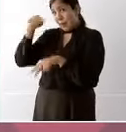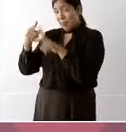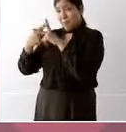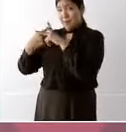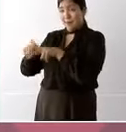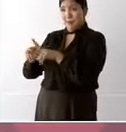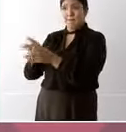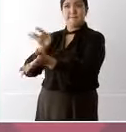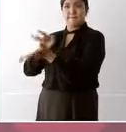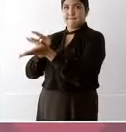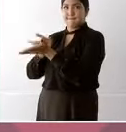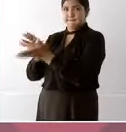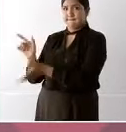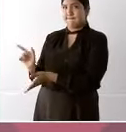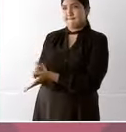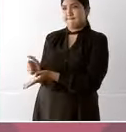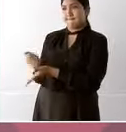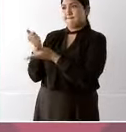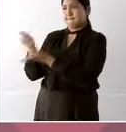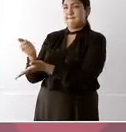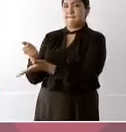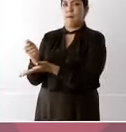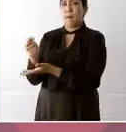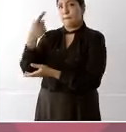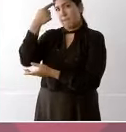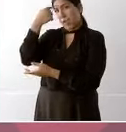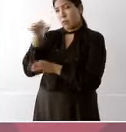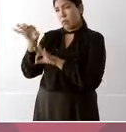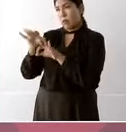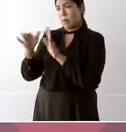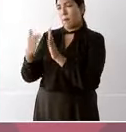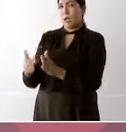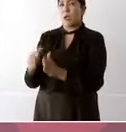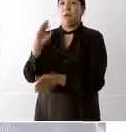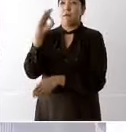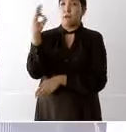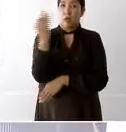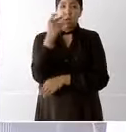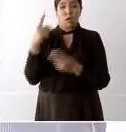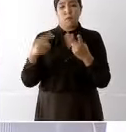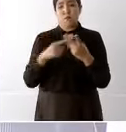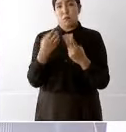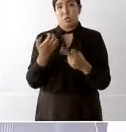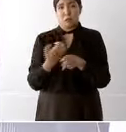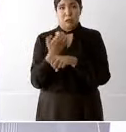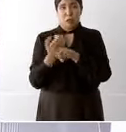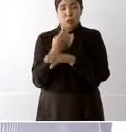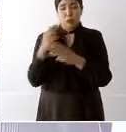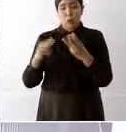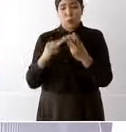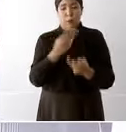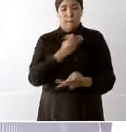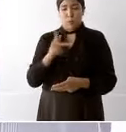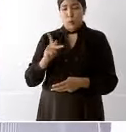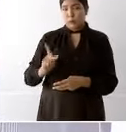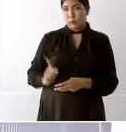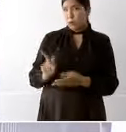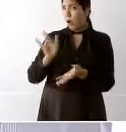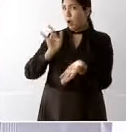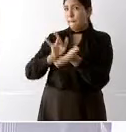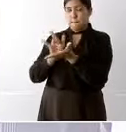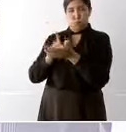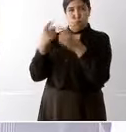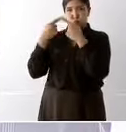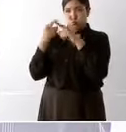que facilitará los trámites de índole federal, estatal y municipal. Como parte de una estrategia regional, la